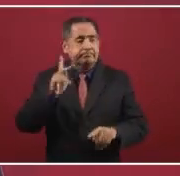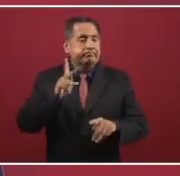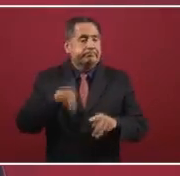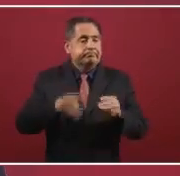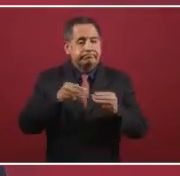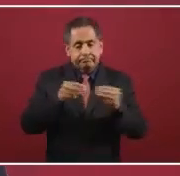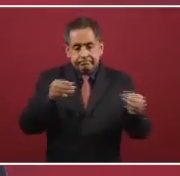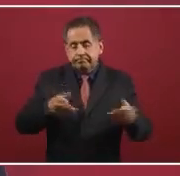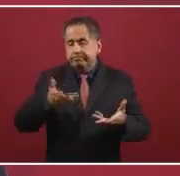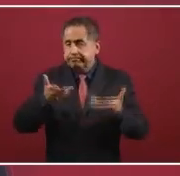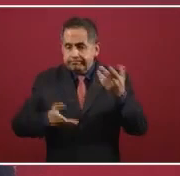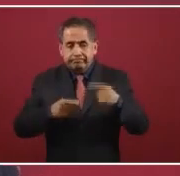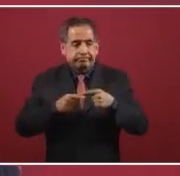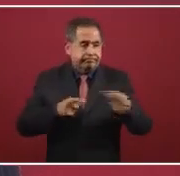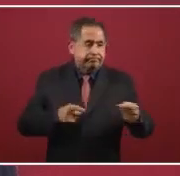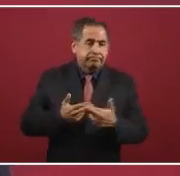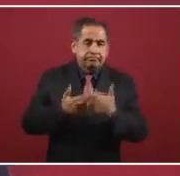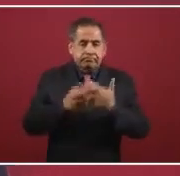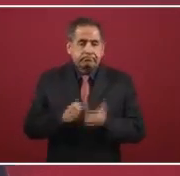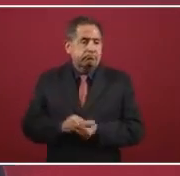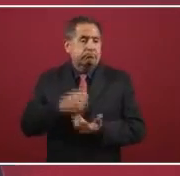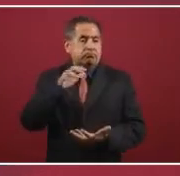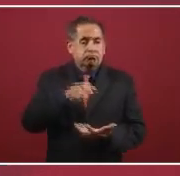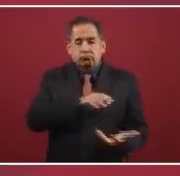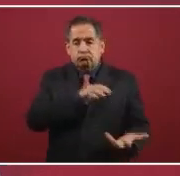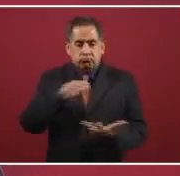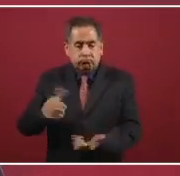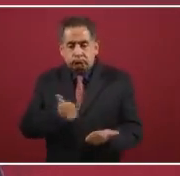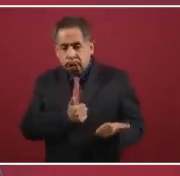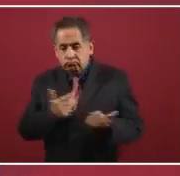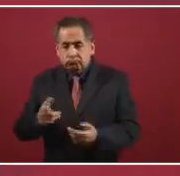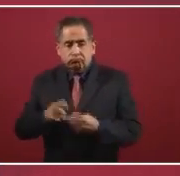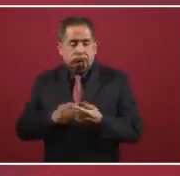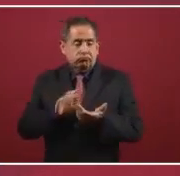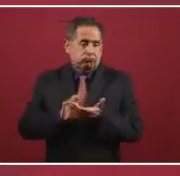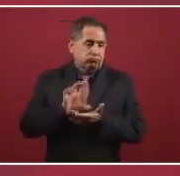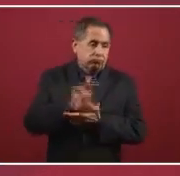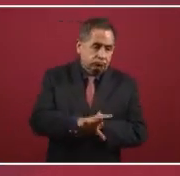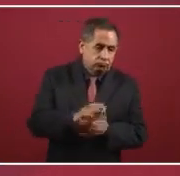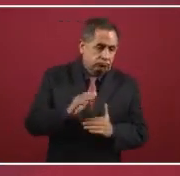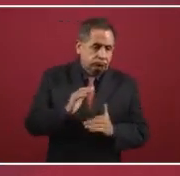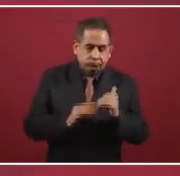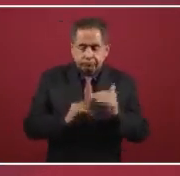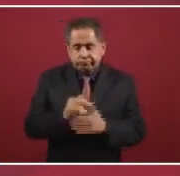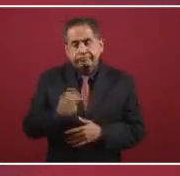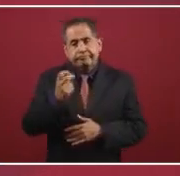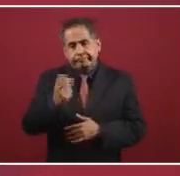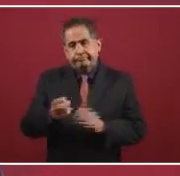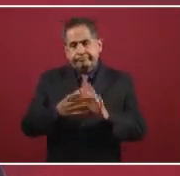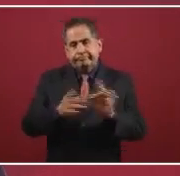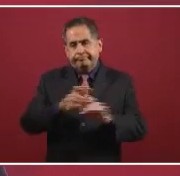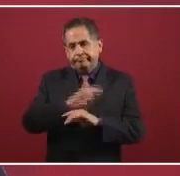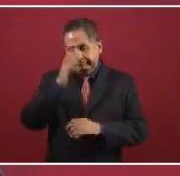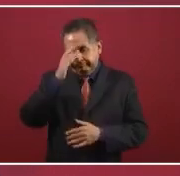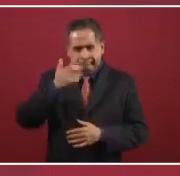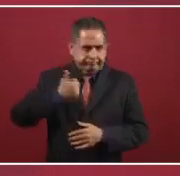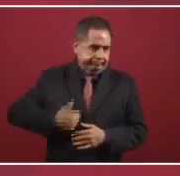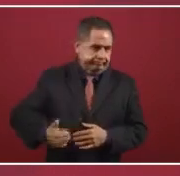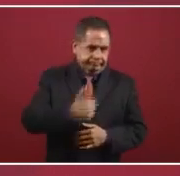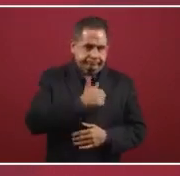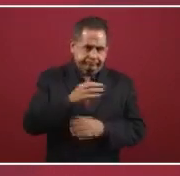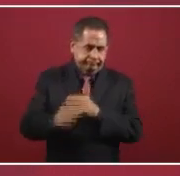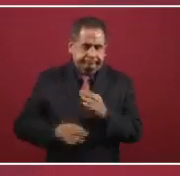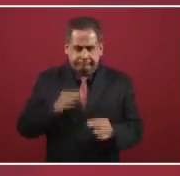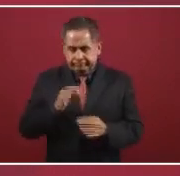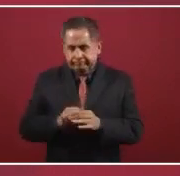kilometraje, sino con el volumen transportado, con la inversión realizada, y eso fue lo que se reconoció con cada una de ellas